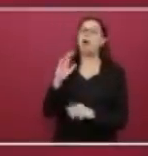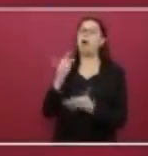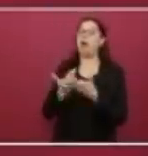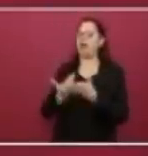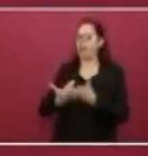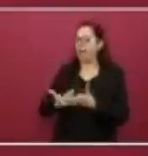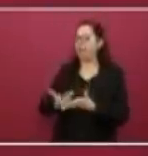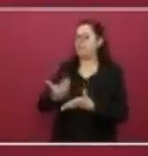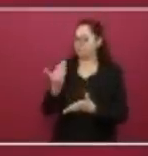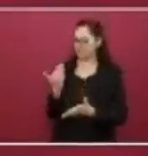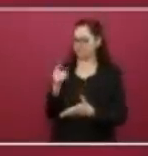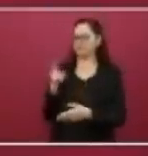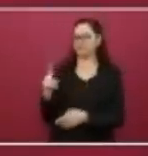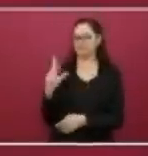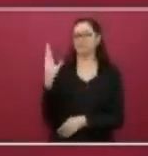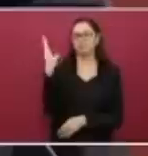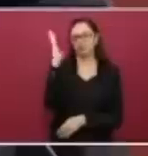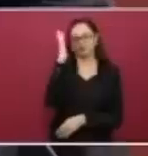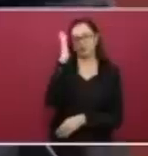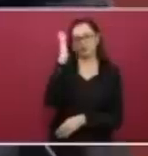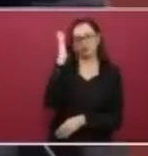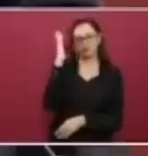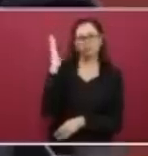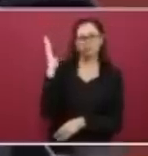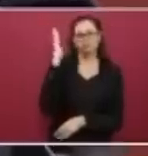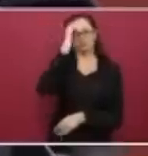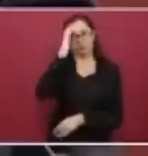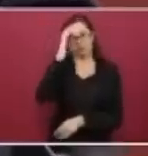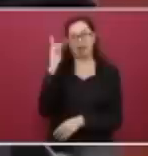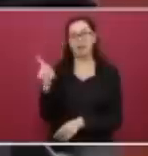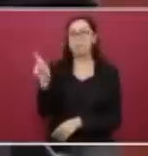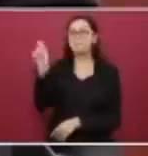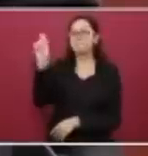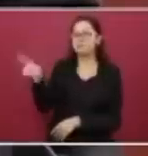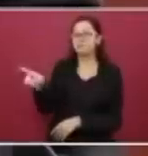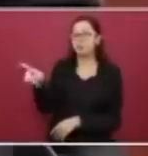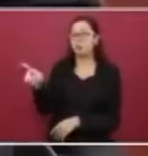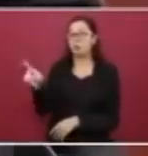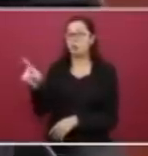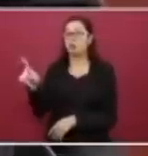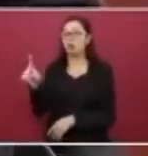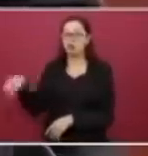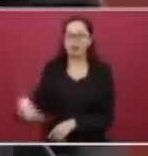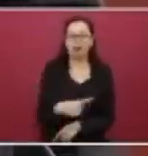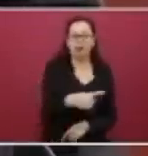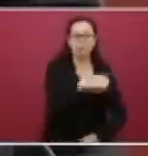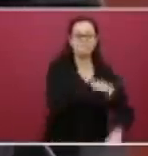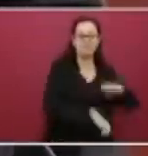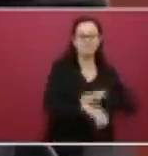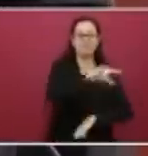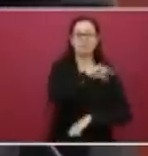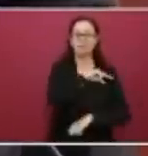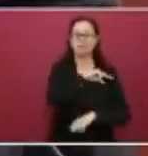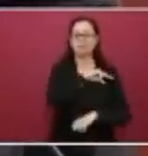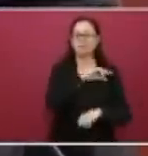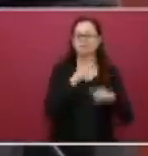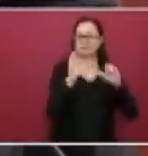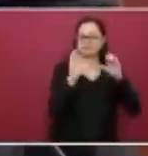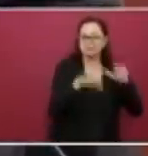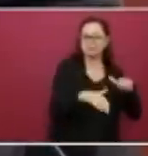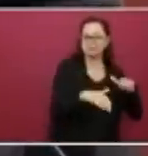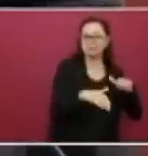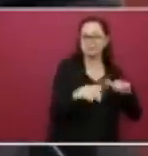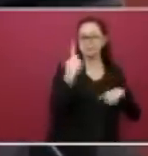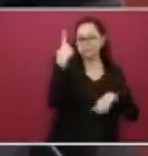ahora está contratado por una de estas empresas para hacer el trámite